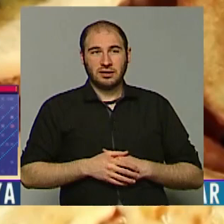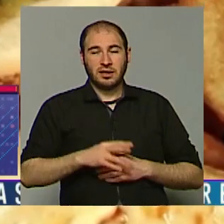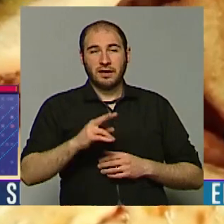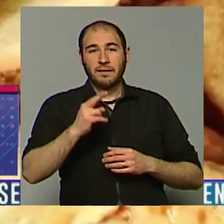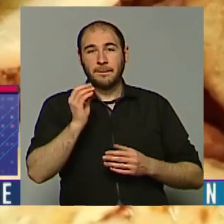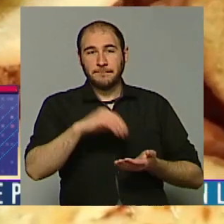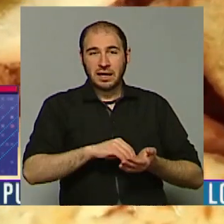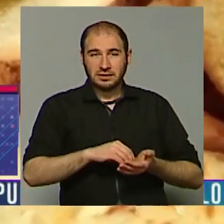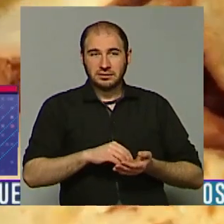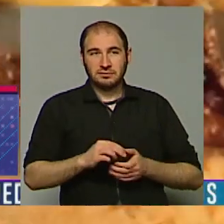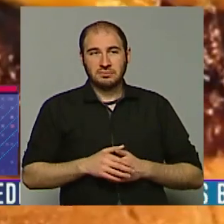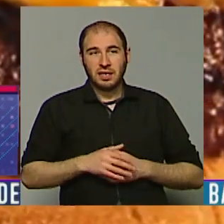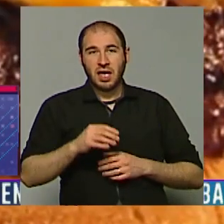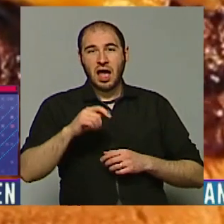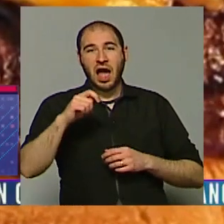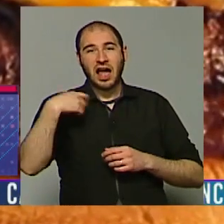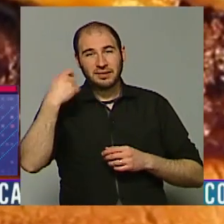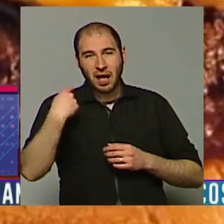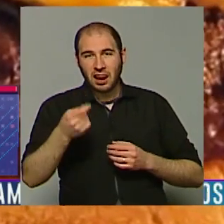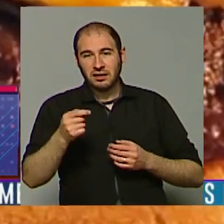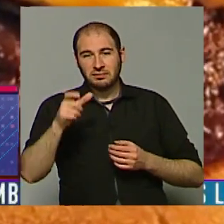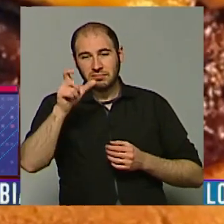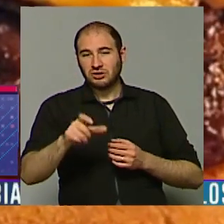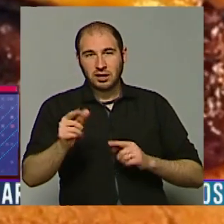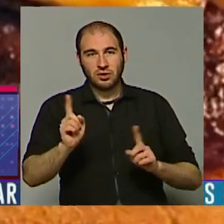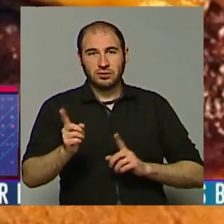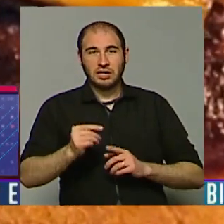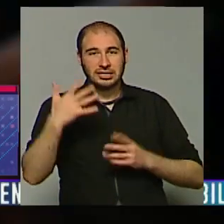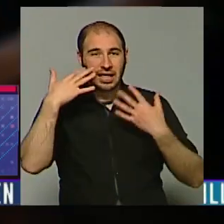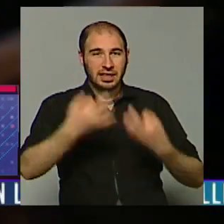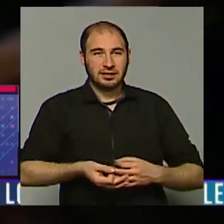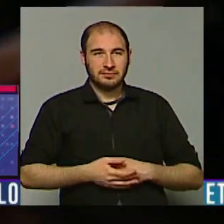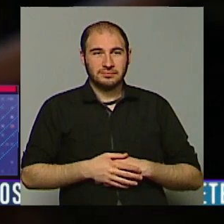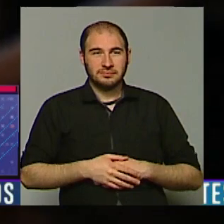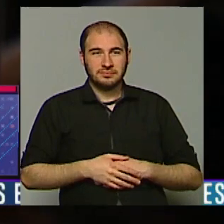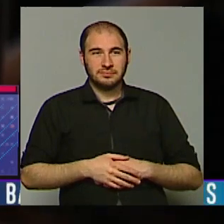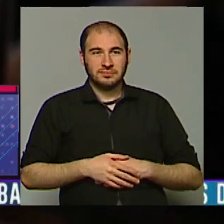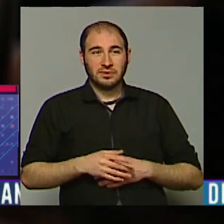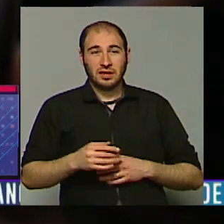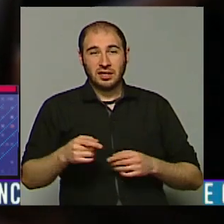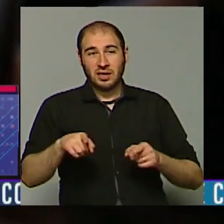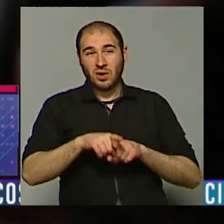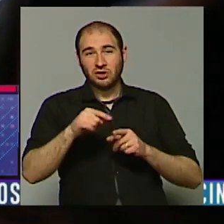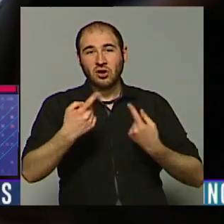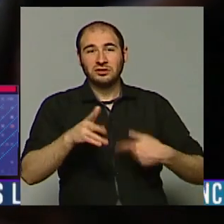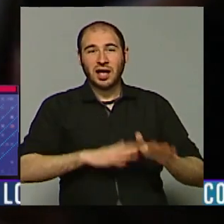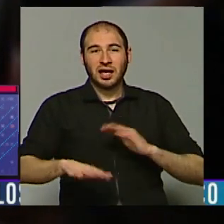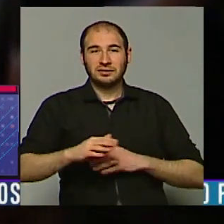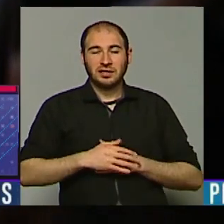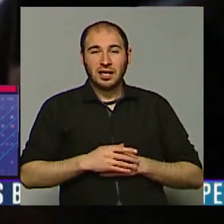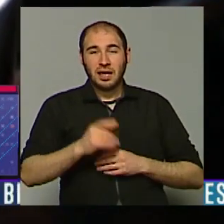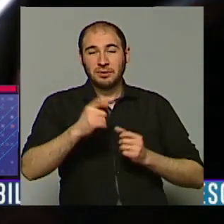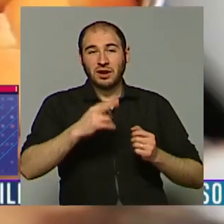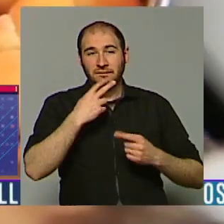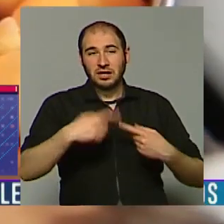agrega también al animal no humano. Eso en tanto ética. En consonancia con esto, como práctica, los veganos